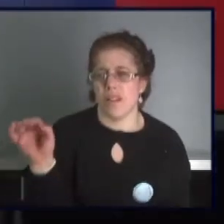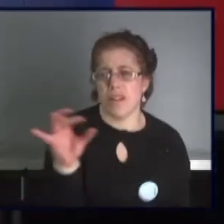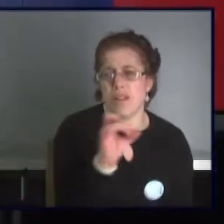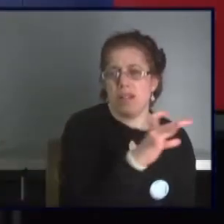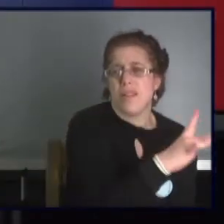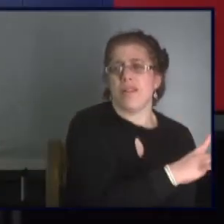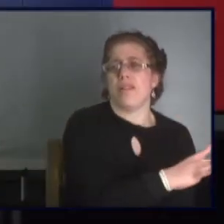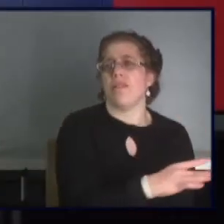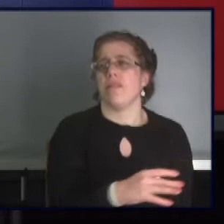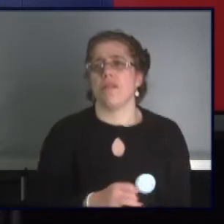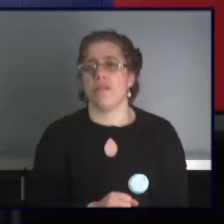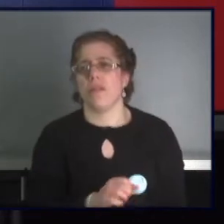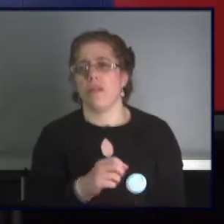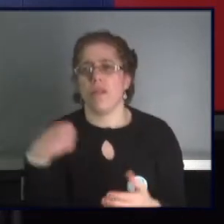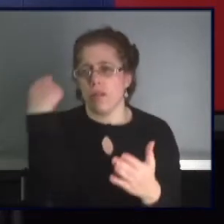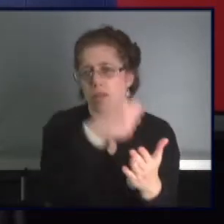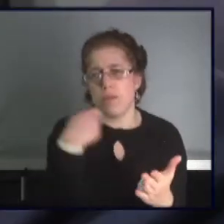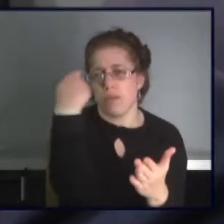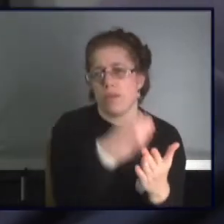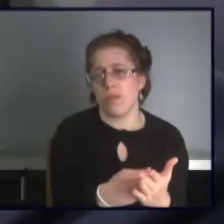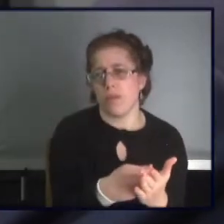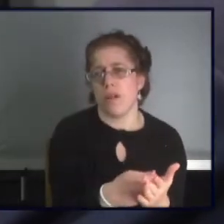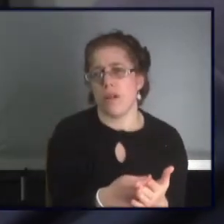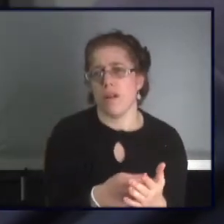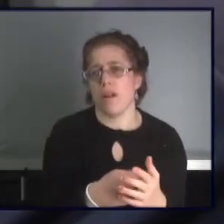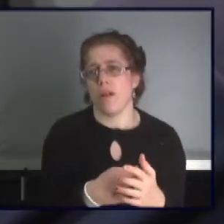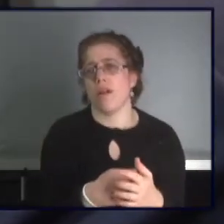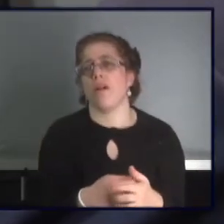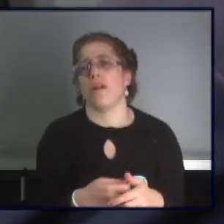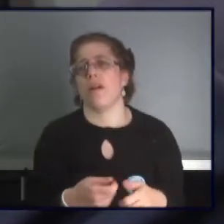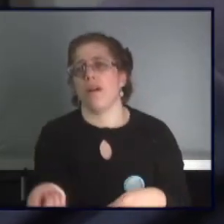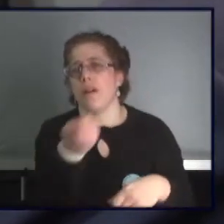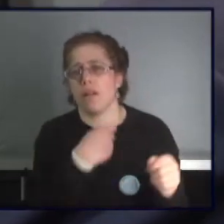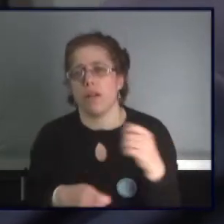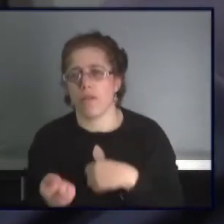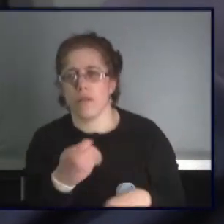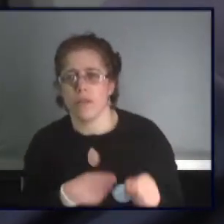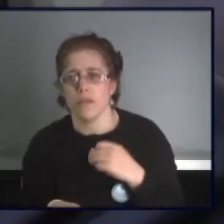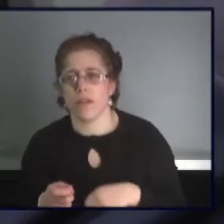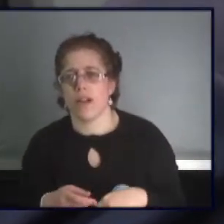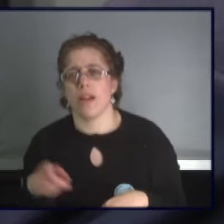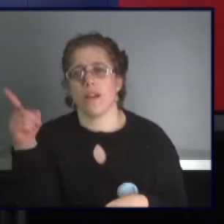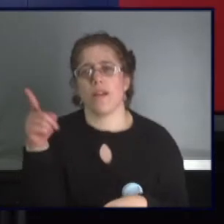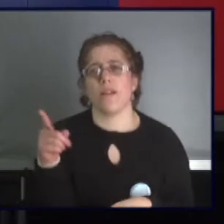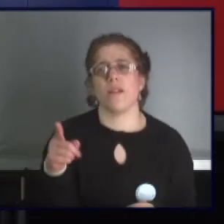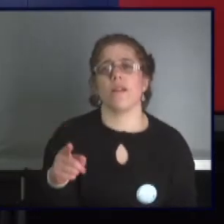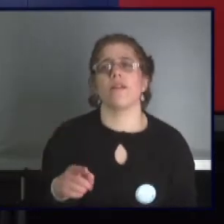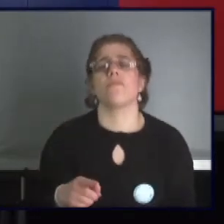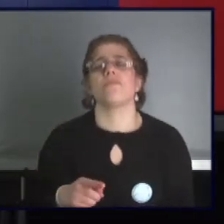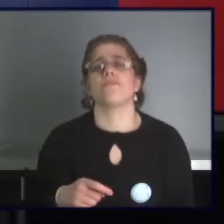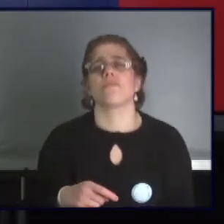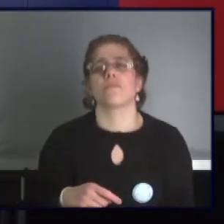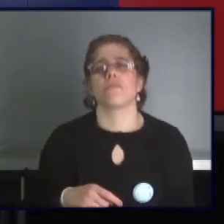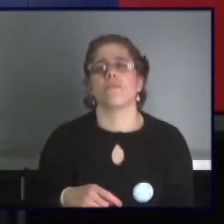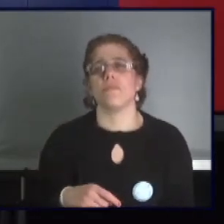con los subsidios el negociado que eso significa este